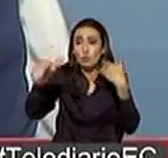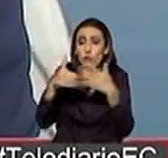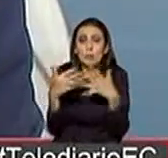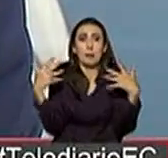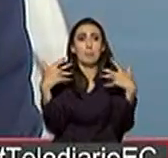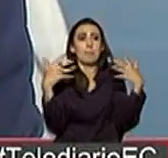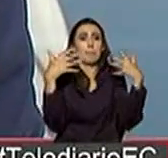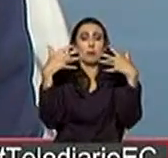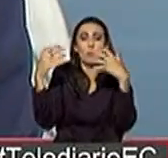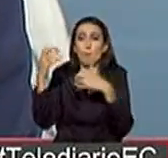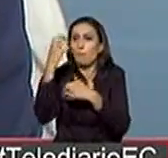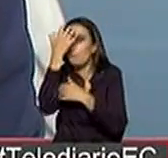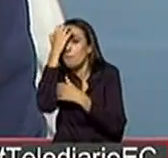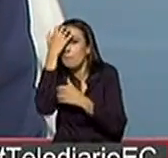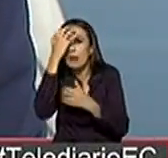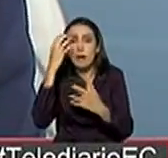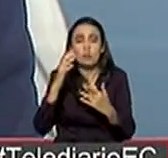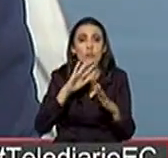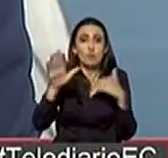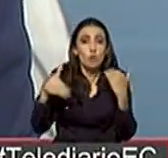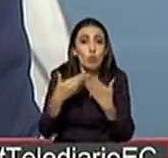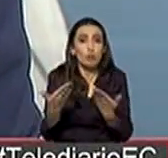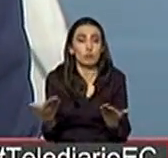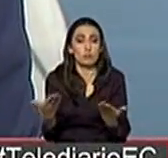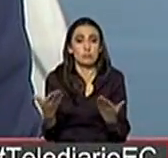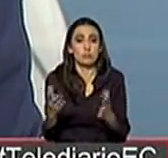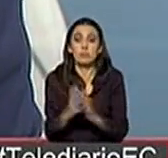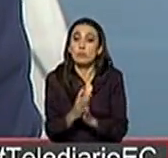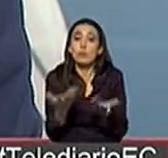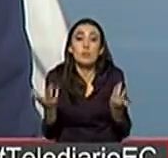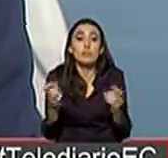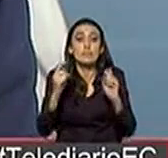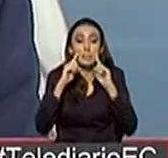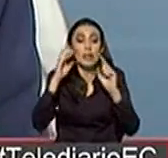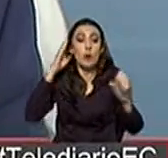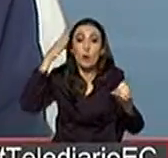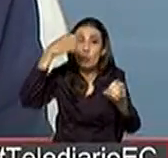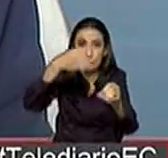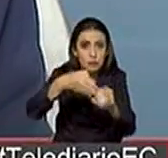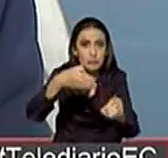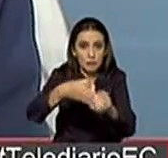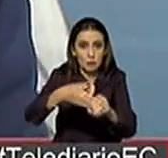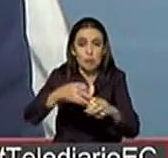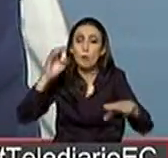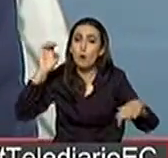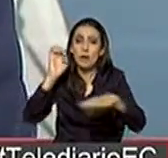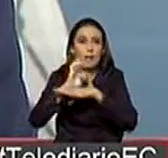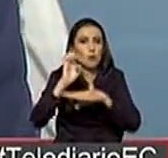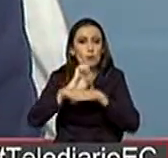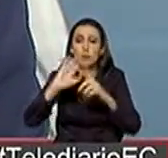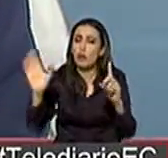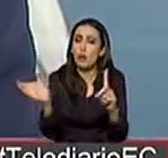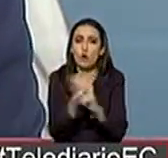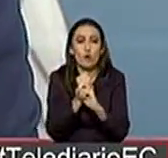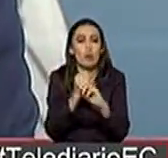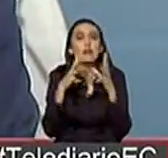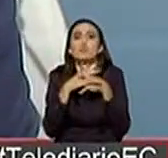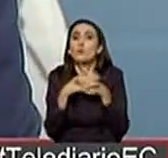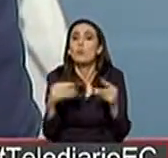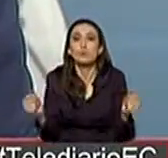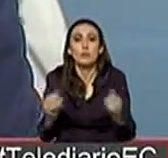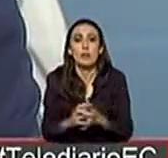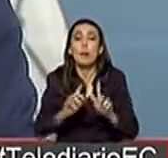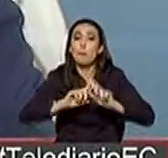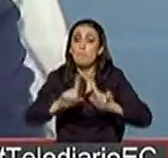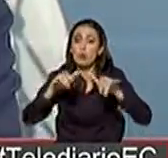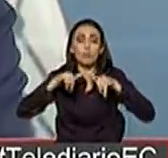ciertos lejos de ese estado de incertidumbre que precisamente es el reto como ecuatorianos de tratar de corregir pero estamos